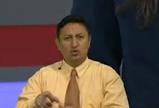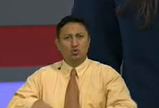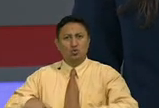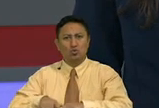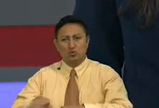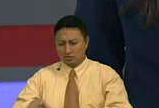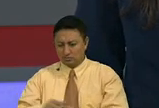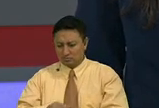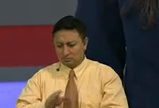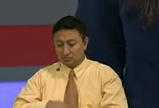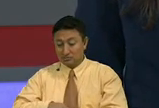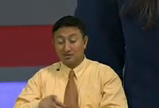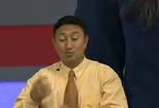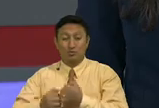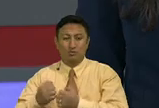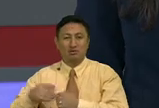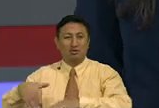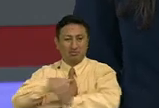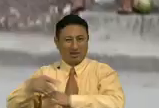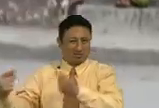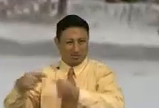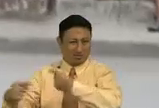a una riña callejera.